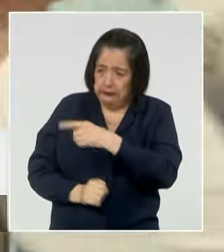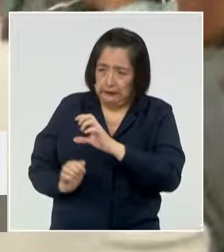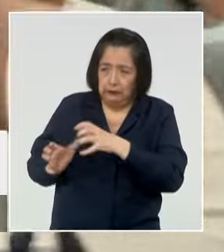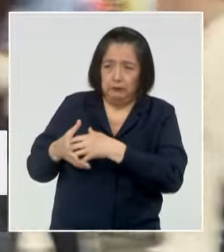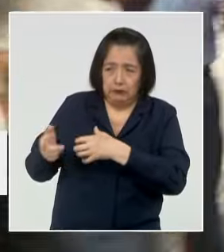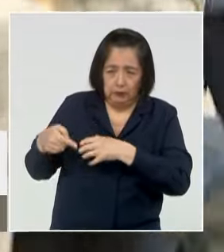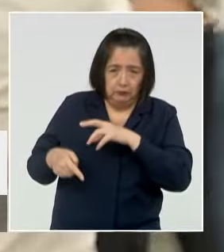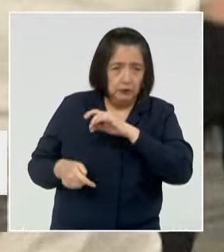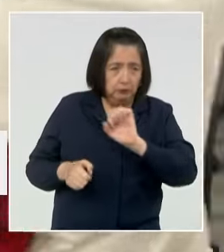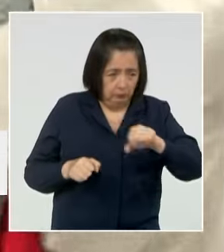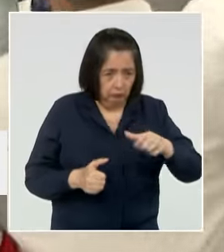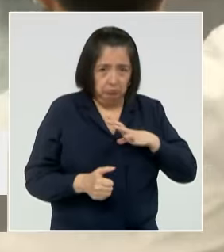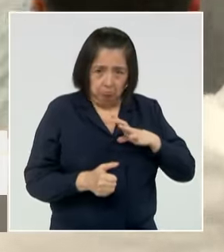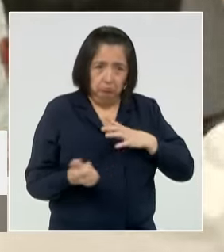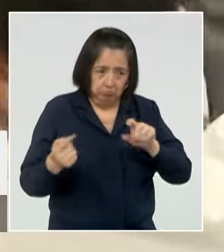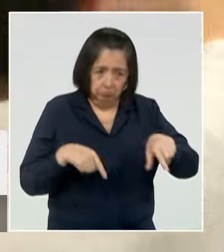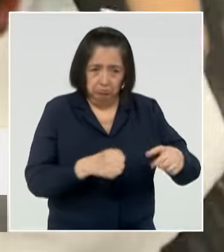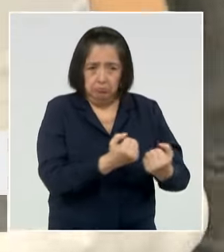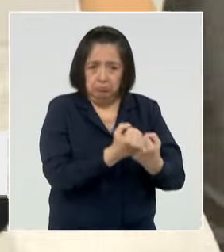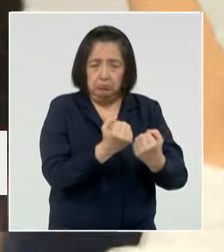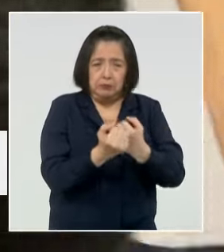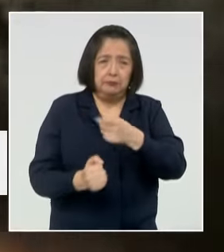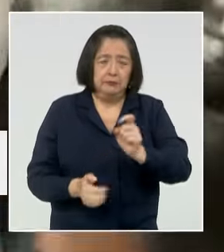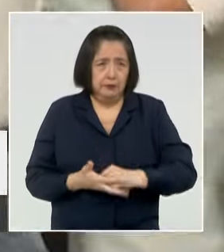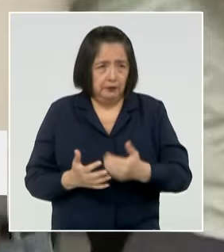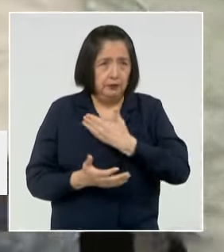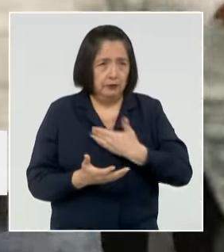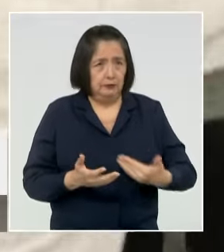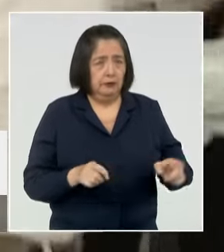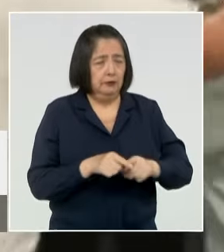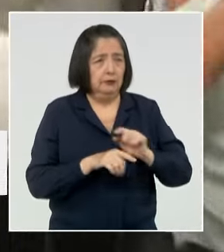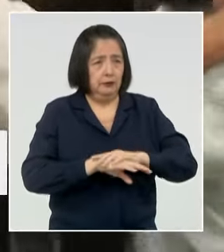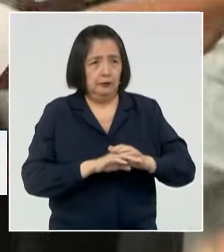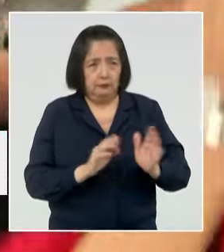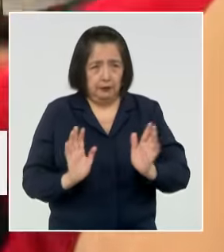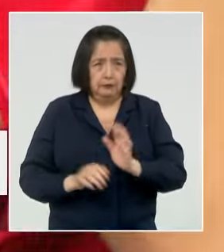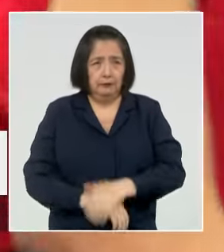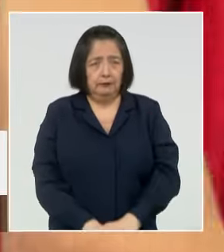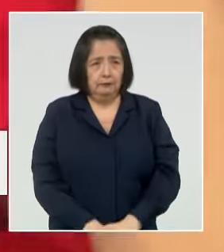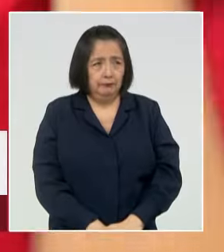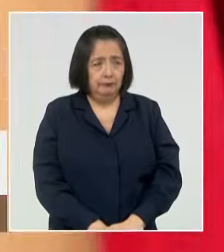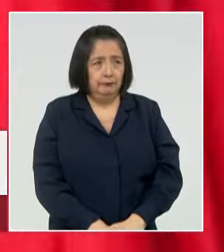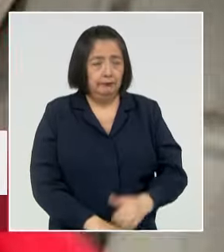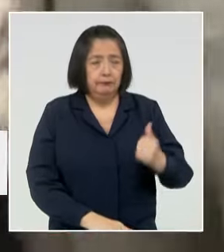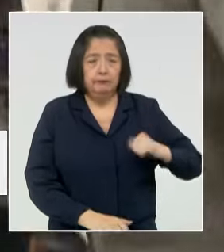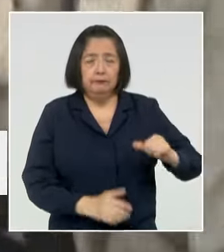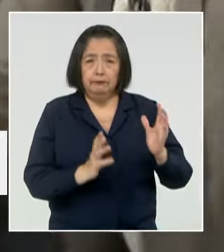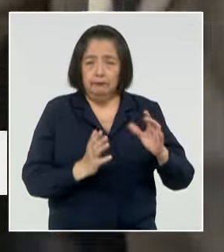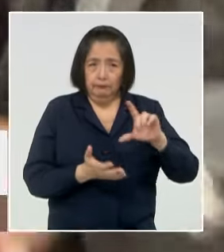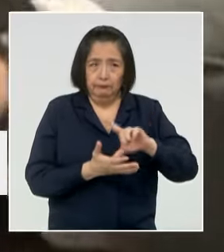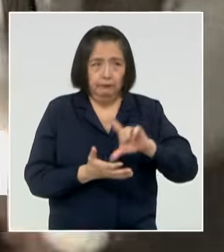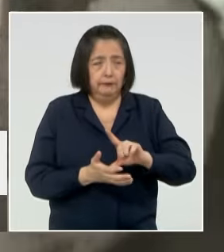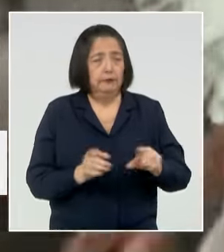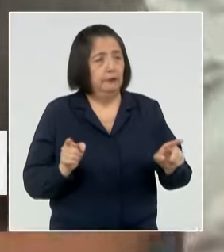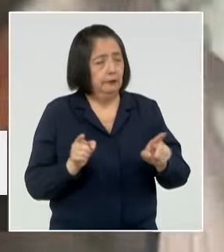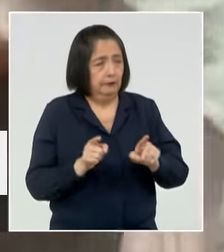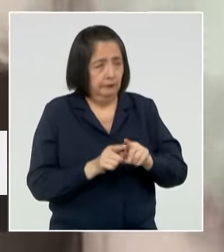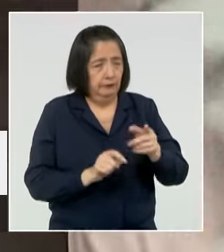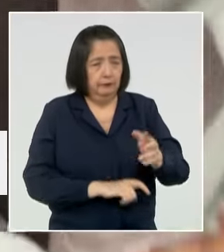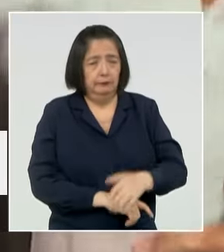Panam Sports que sí estamos aquí para apoyar también al Ejecutivo y a este plan. El señor alcalde de Lima tuvo una recepción